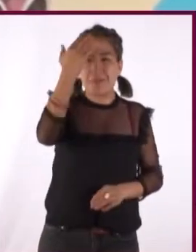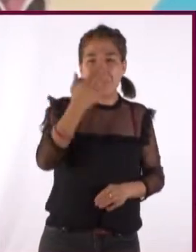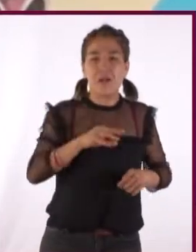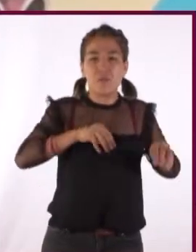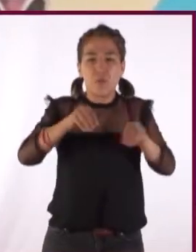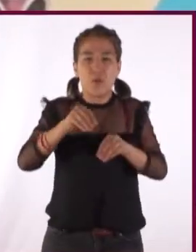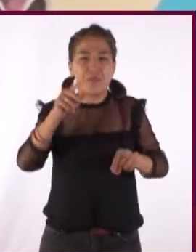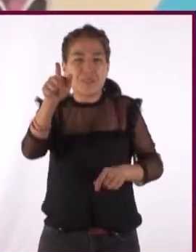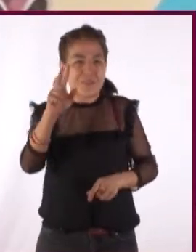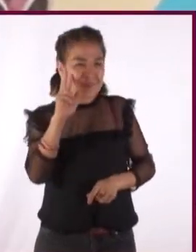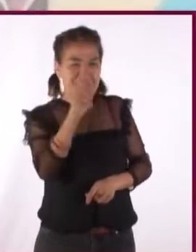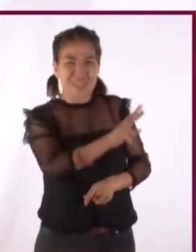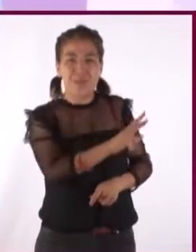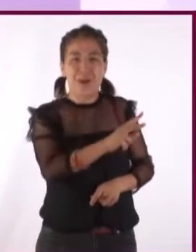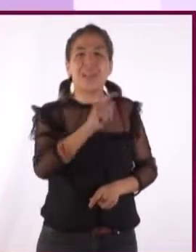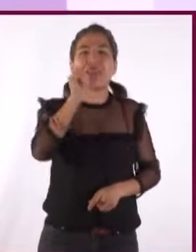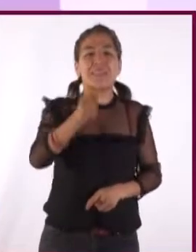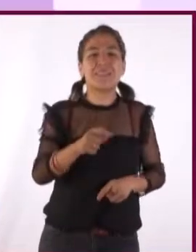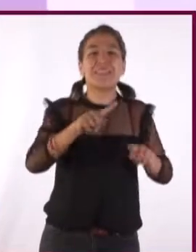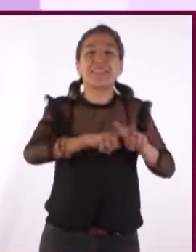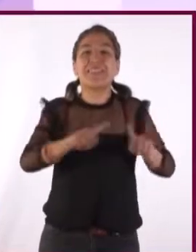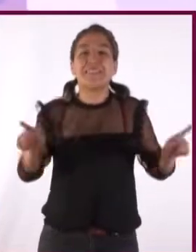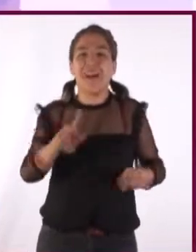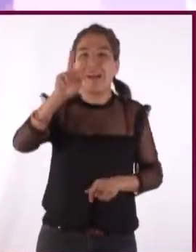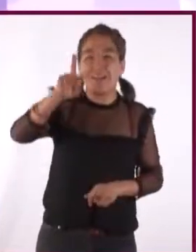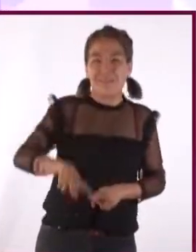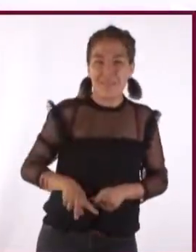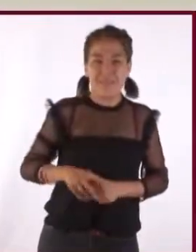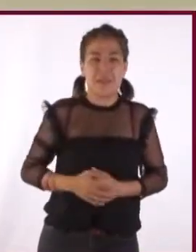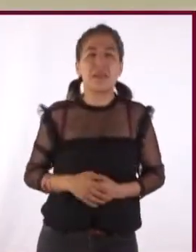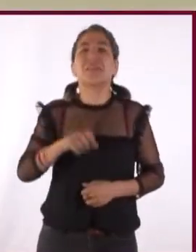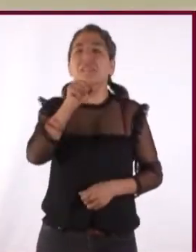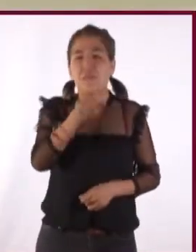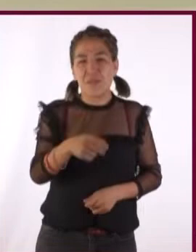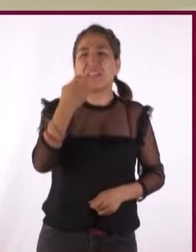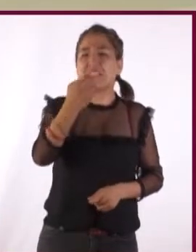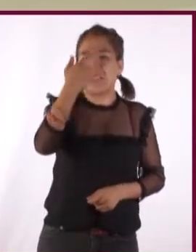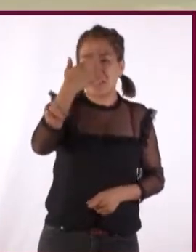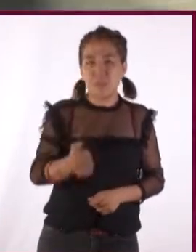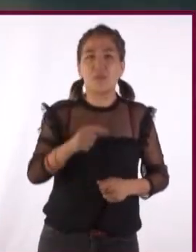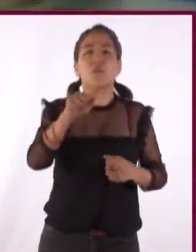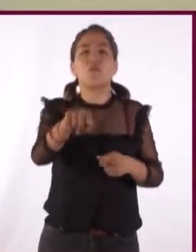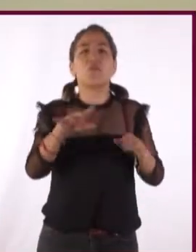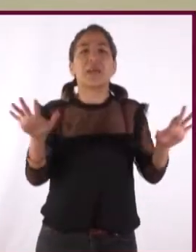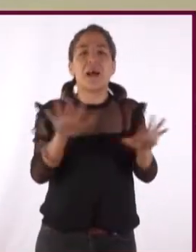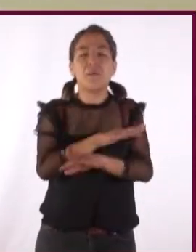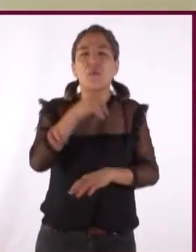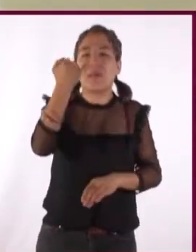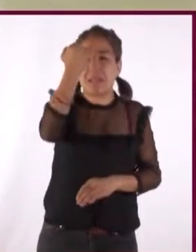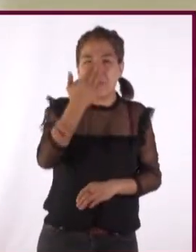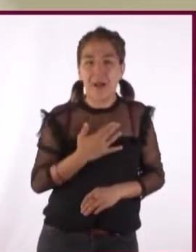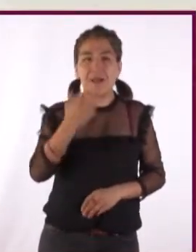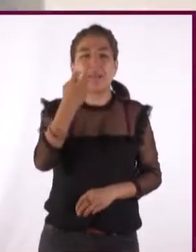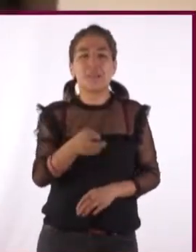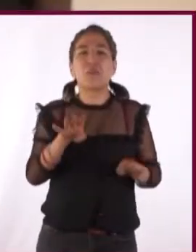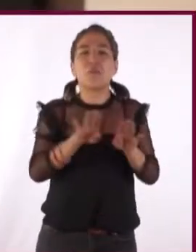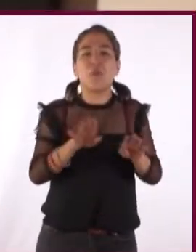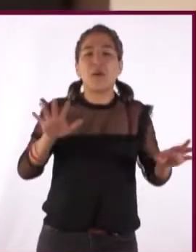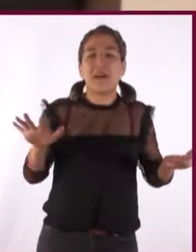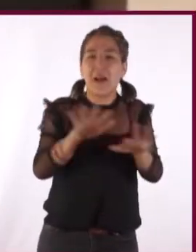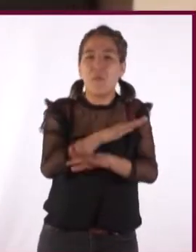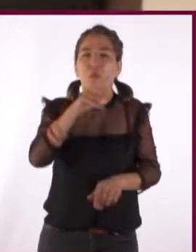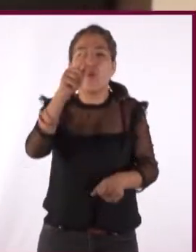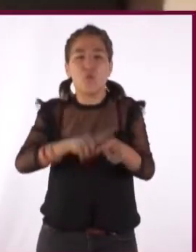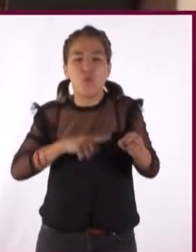imágenes percibidas visualmente que difieren de la realidad. Además, son causadas por la disposición de las imágenes, el efecto